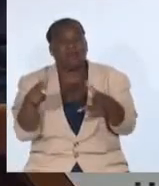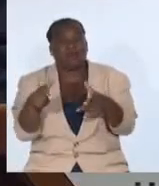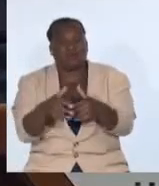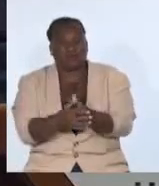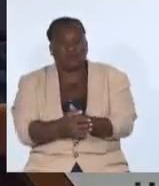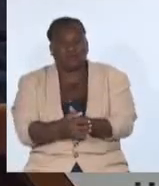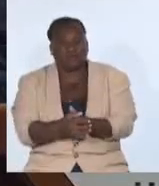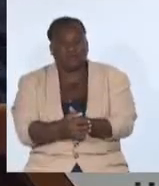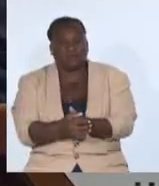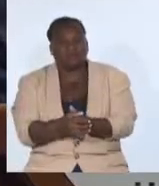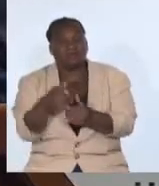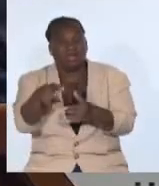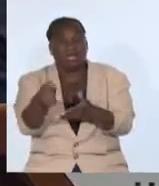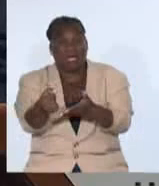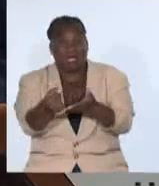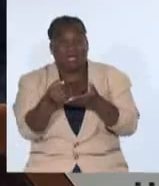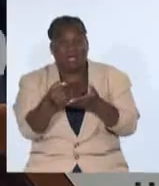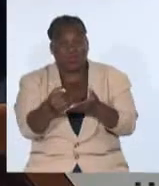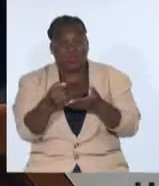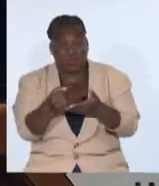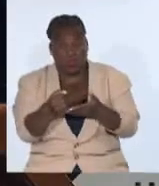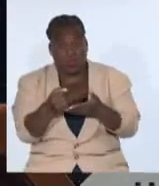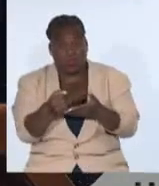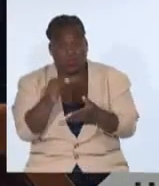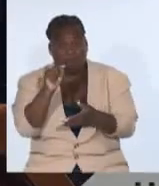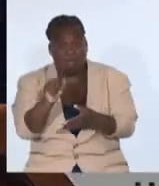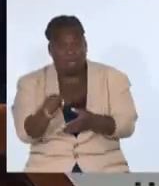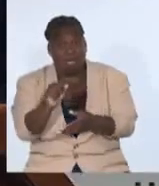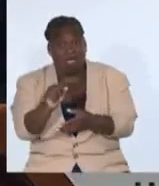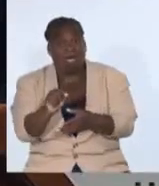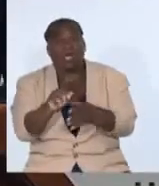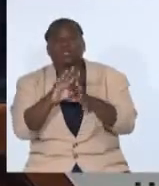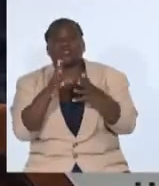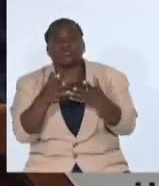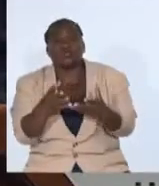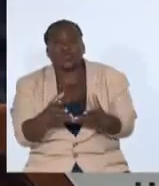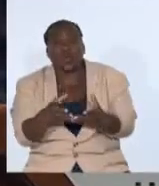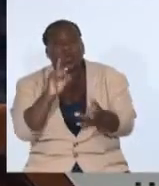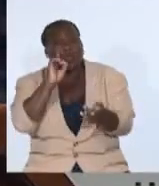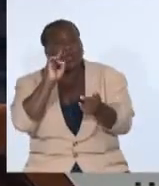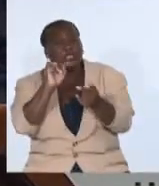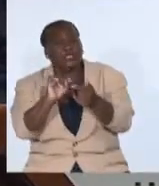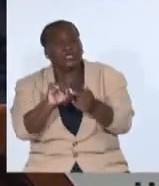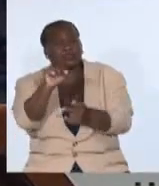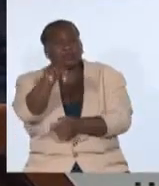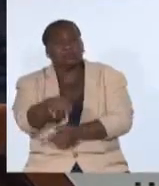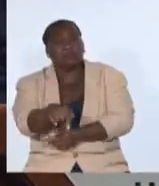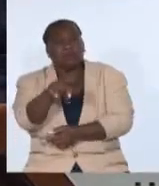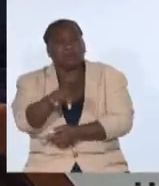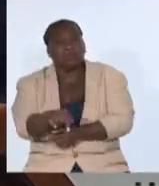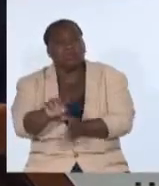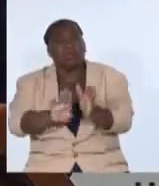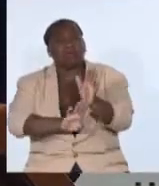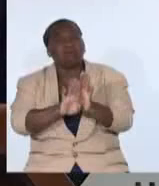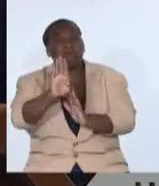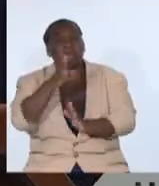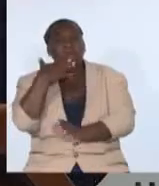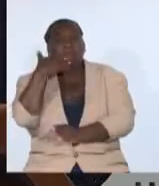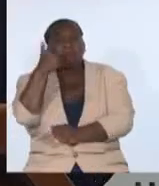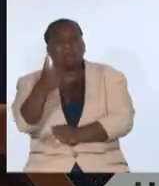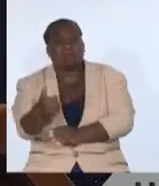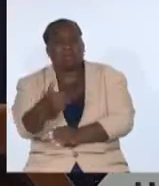nos ayuda a conciliar posiciones frente a los retos actuales para el desarrollo y el bienestar de nuestros pueblos